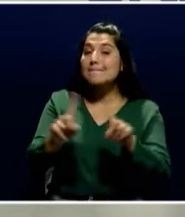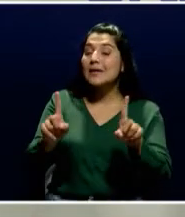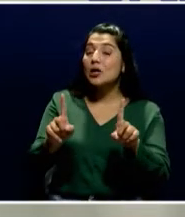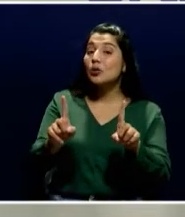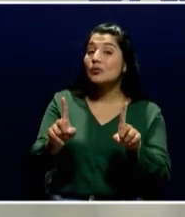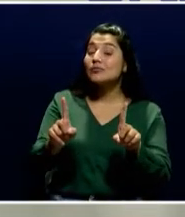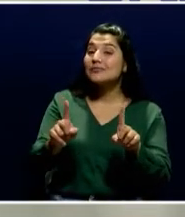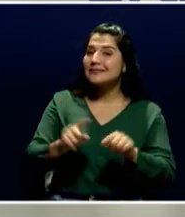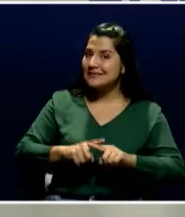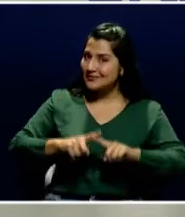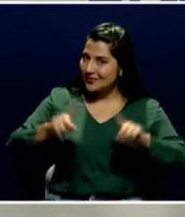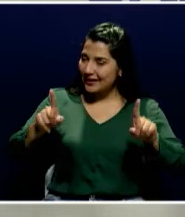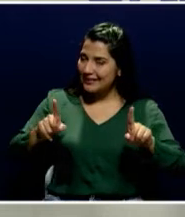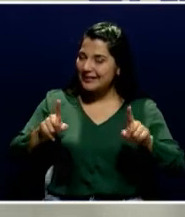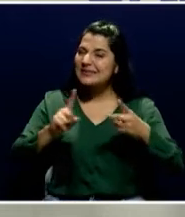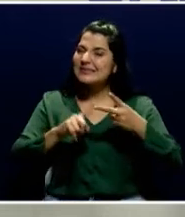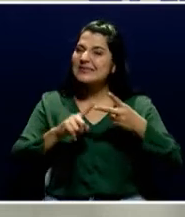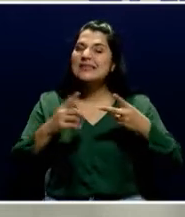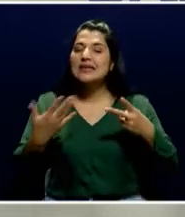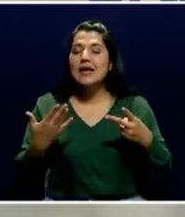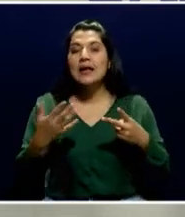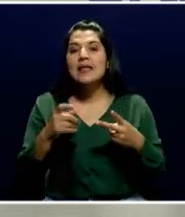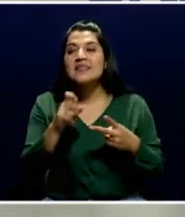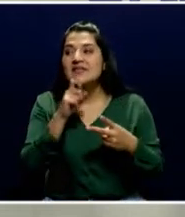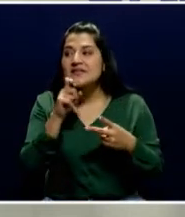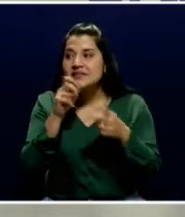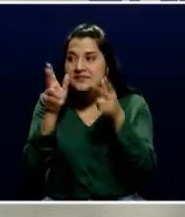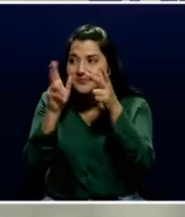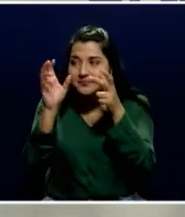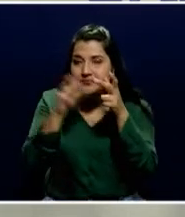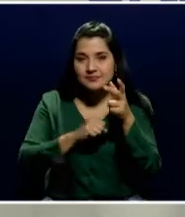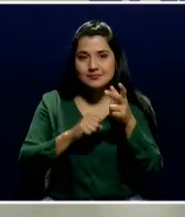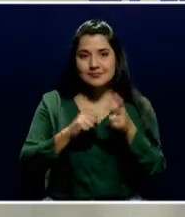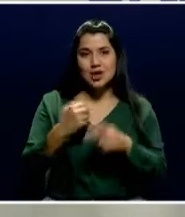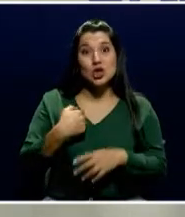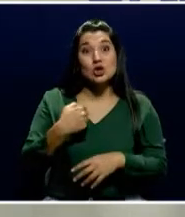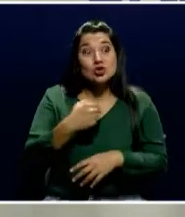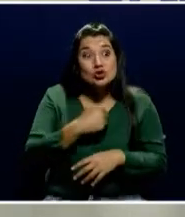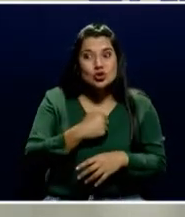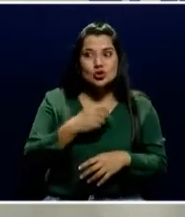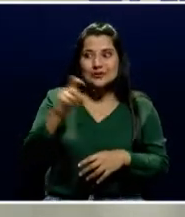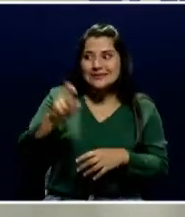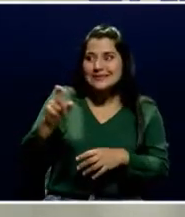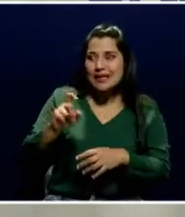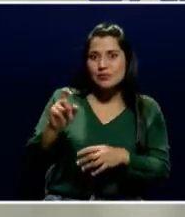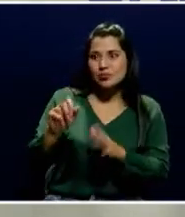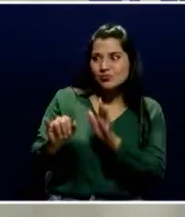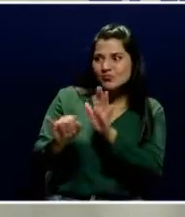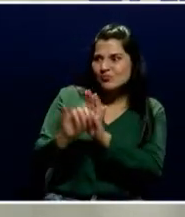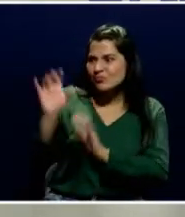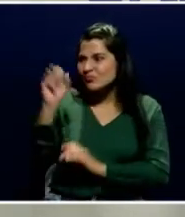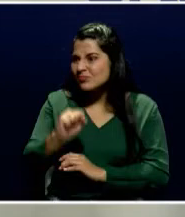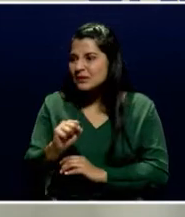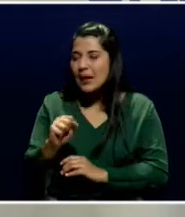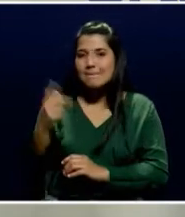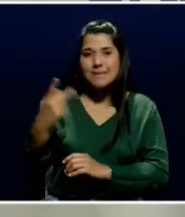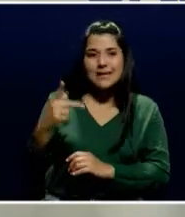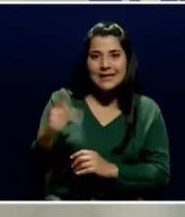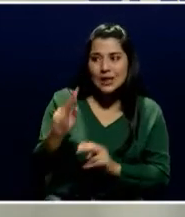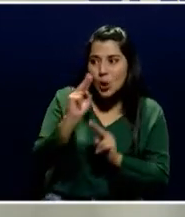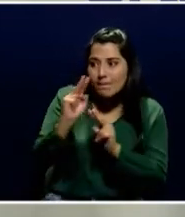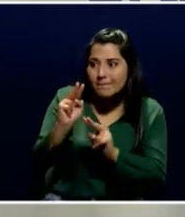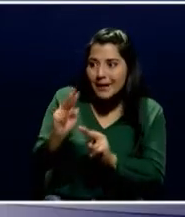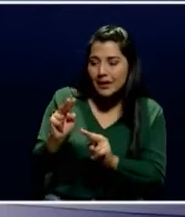percepción. Usualmente nosotros necesitamos identificar ese peligro, necesitamos verlo, entender a qué nos estamos